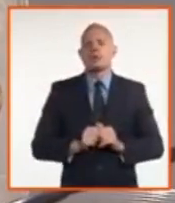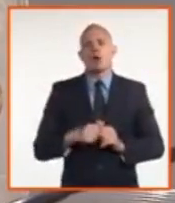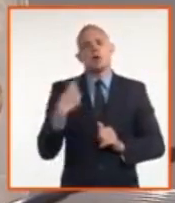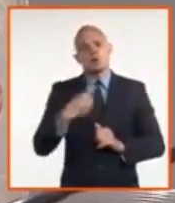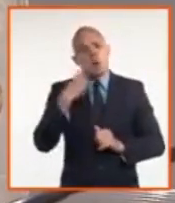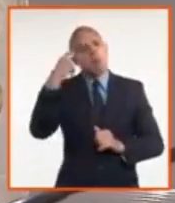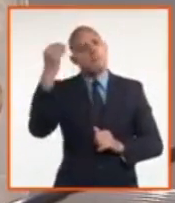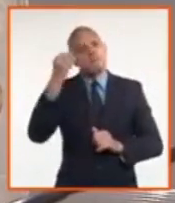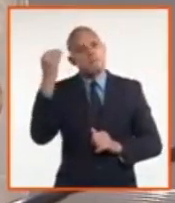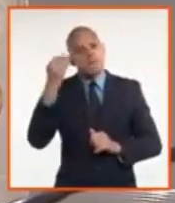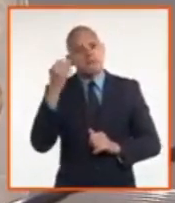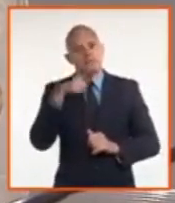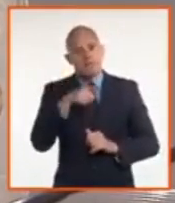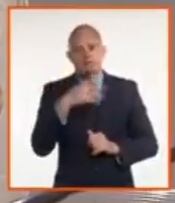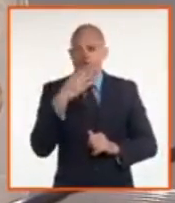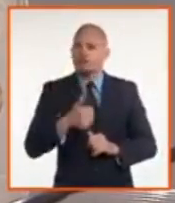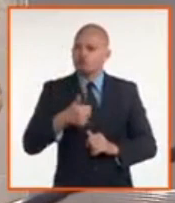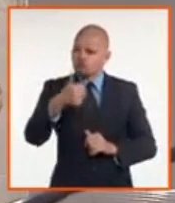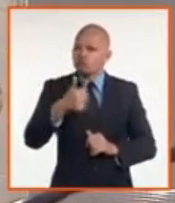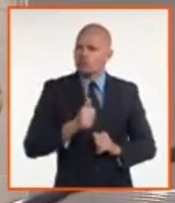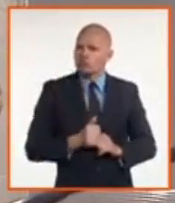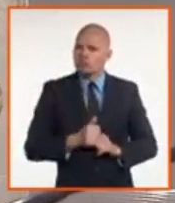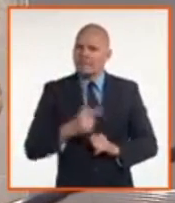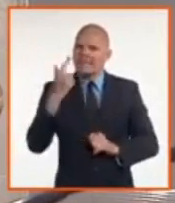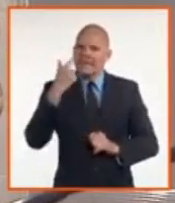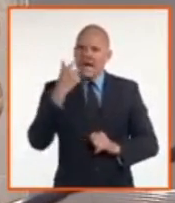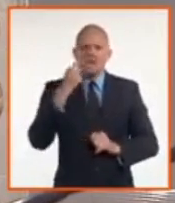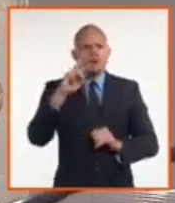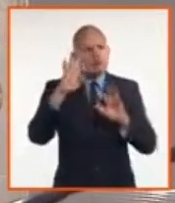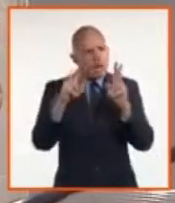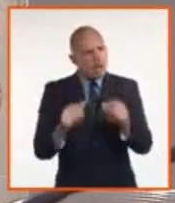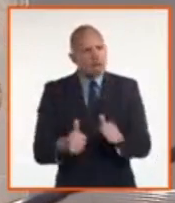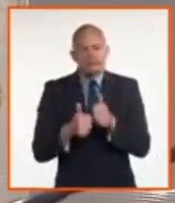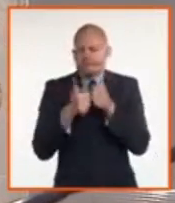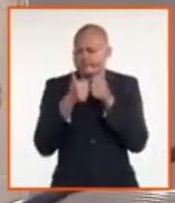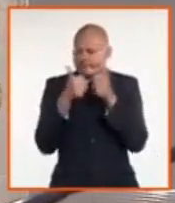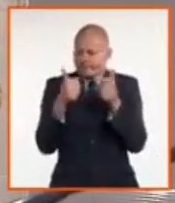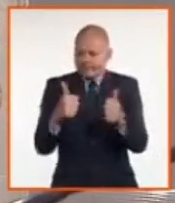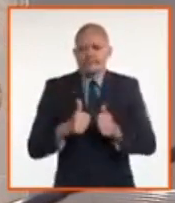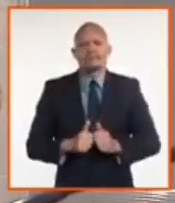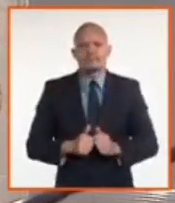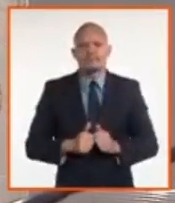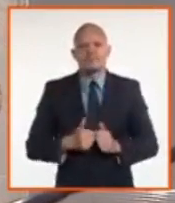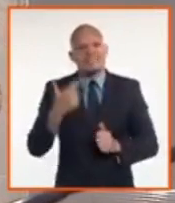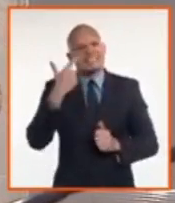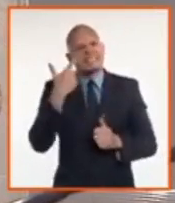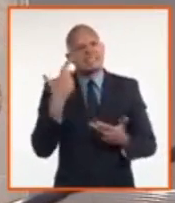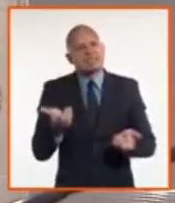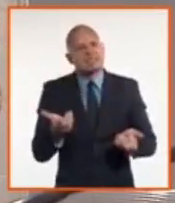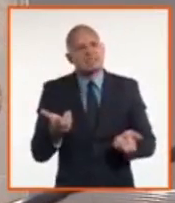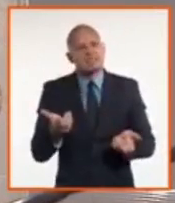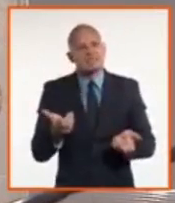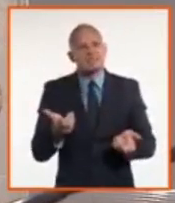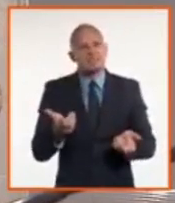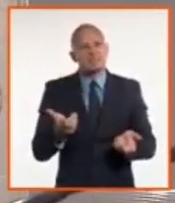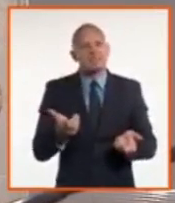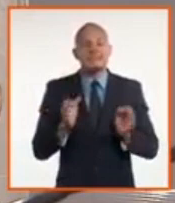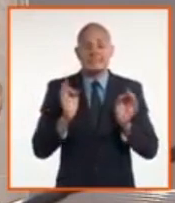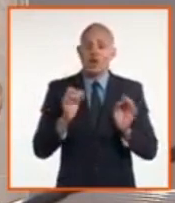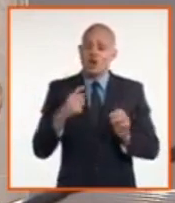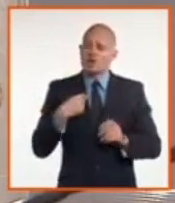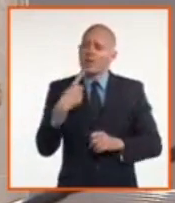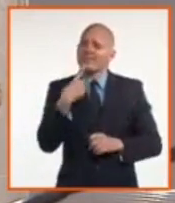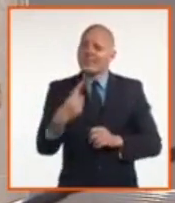una medida que ha tenido un resultado favorable por cuanto podemos decir aunque no miramos las cifras exactas